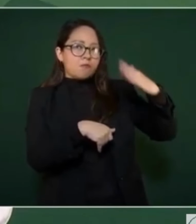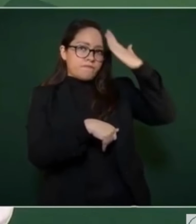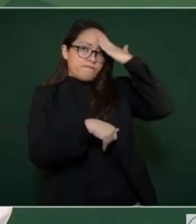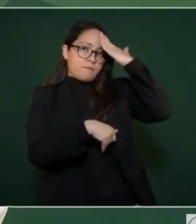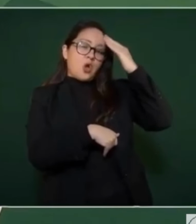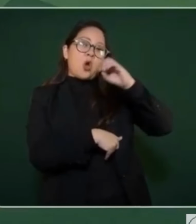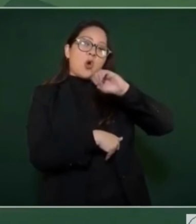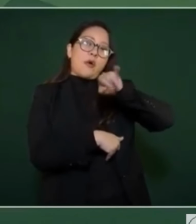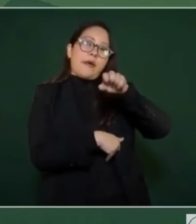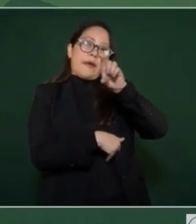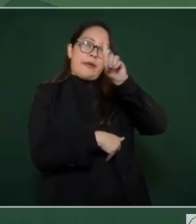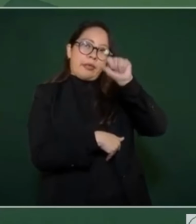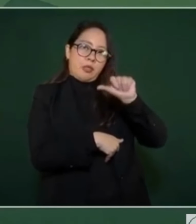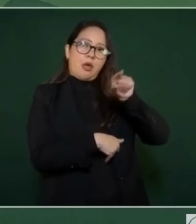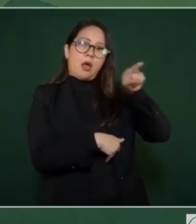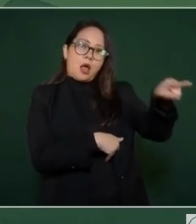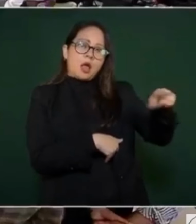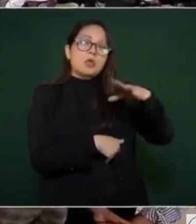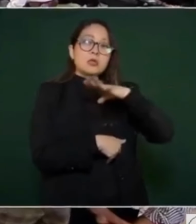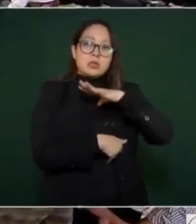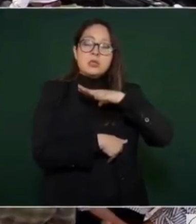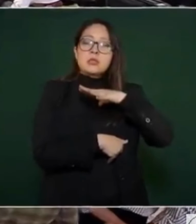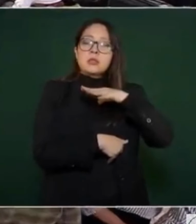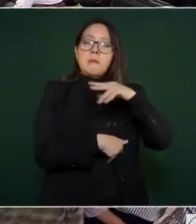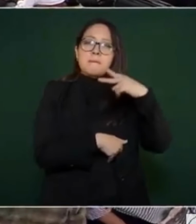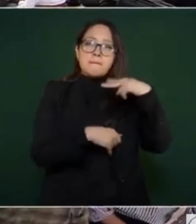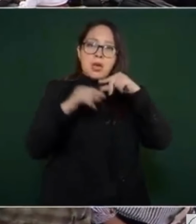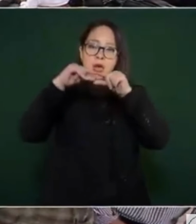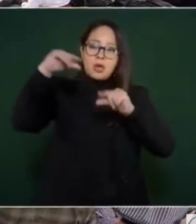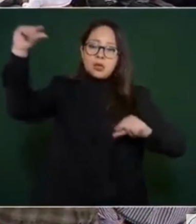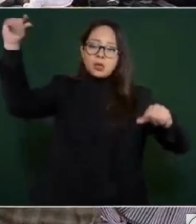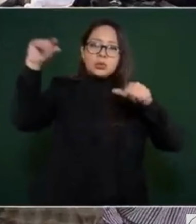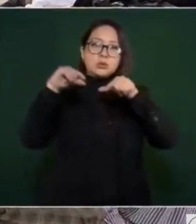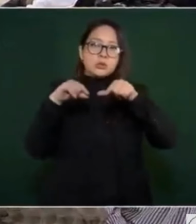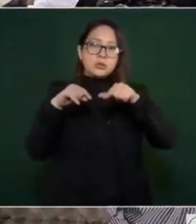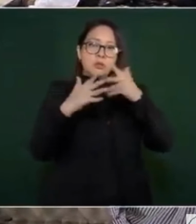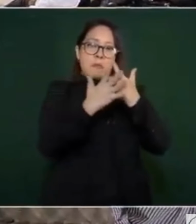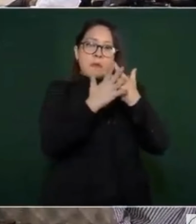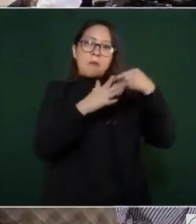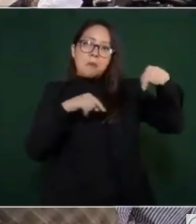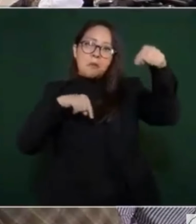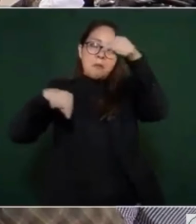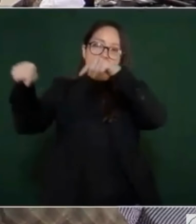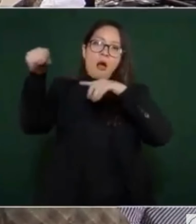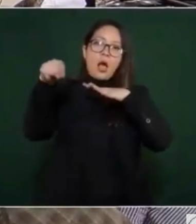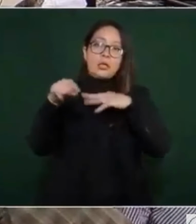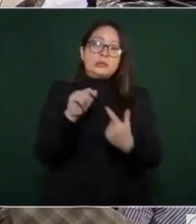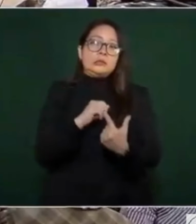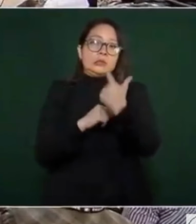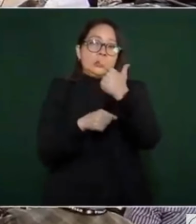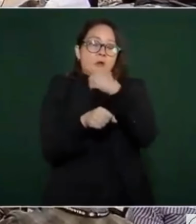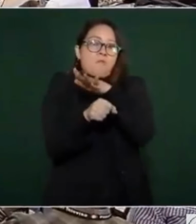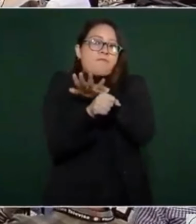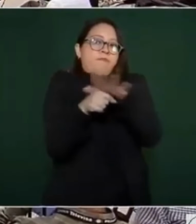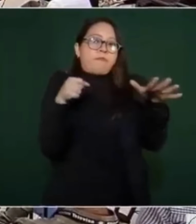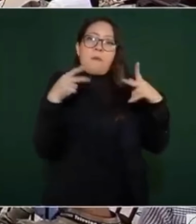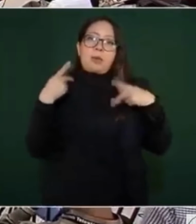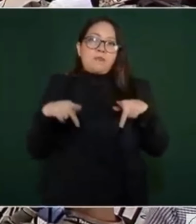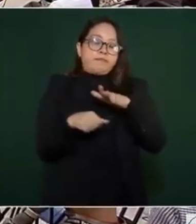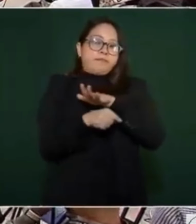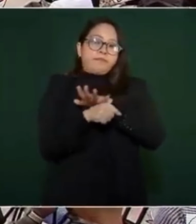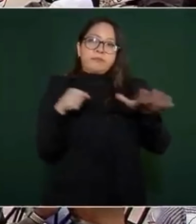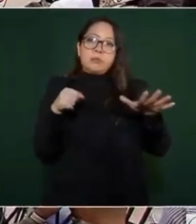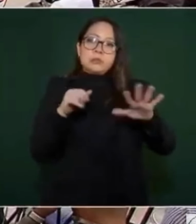de 17 penales, 7 tienen sobrepoblación.